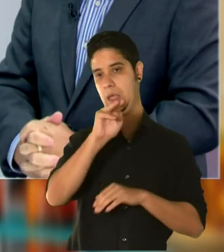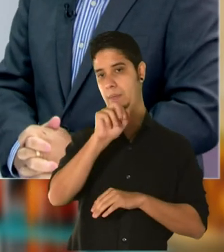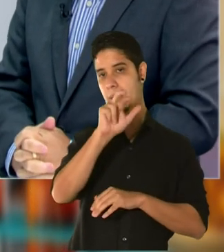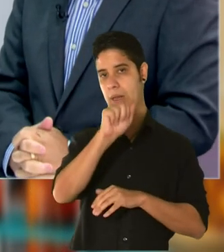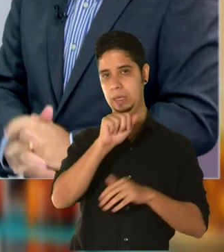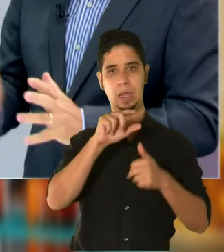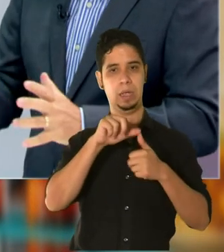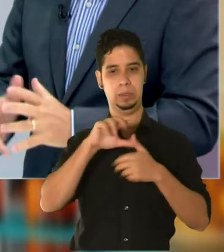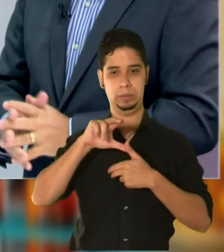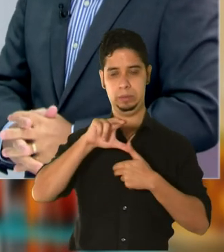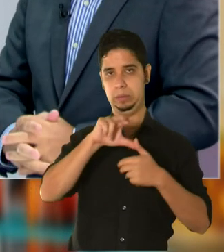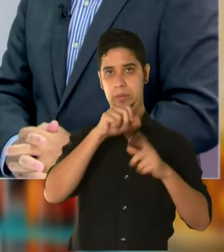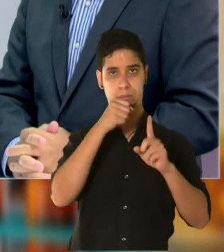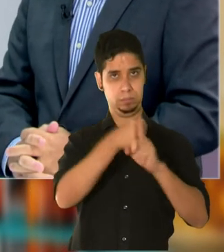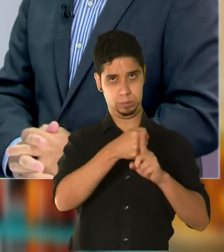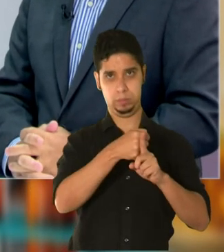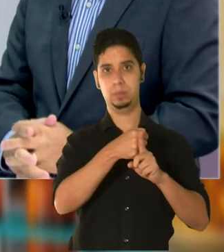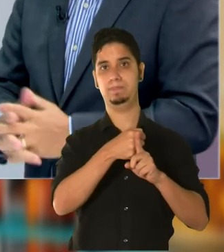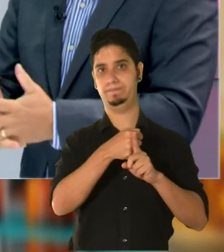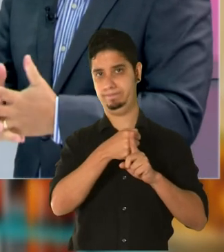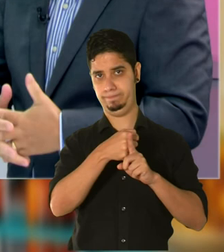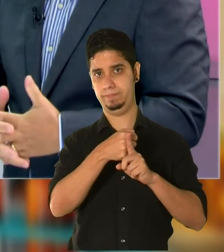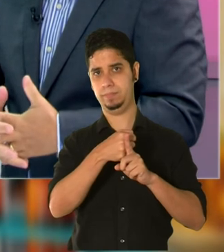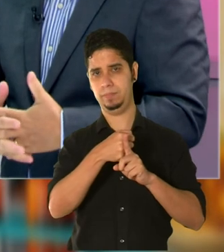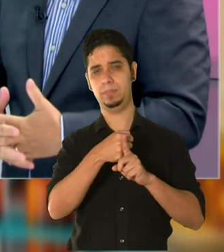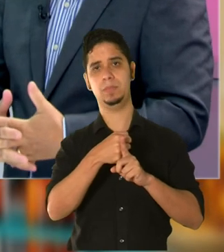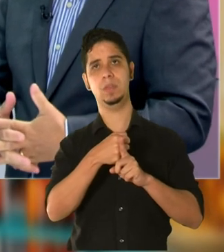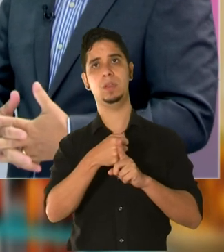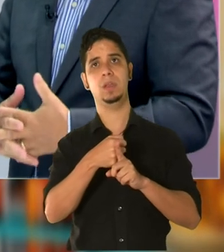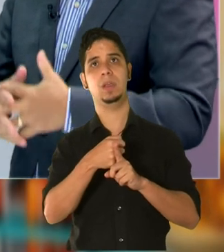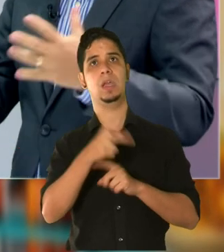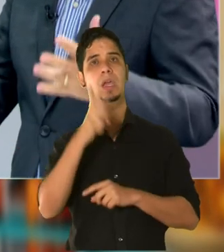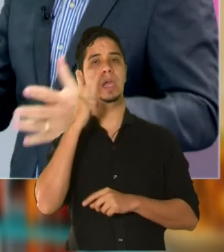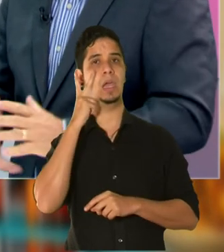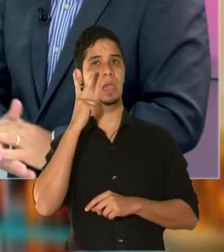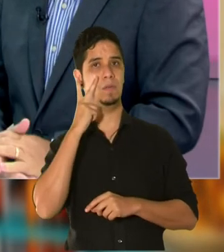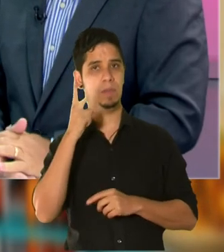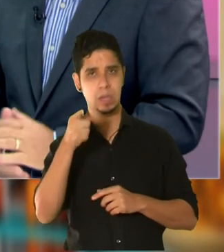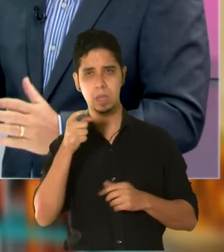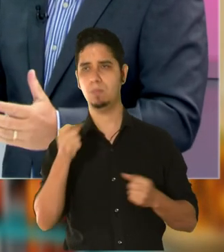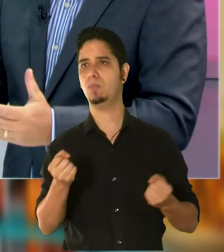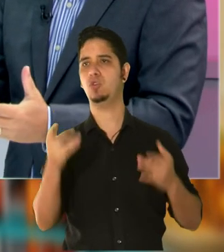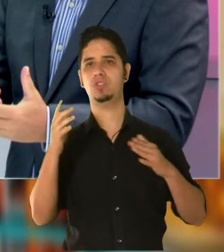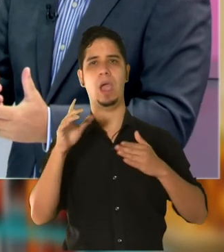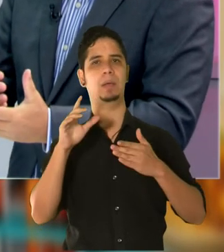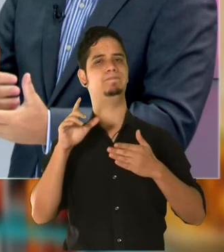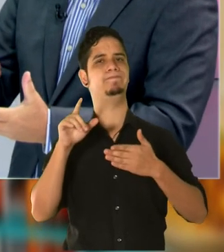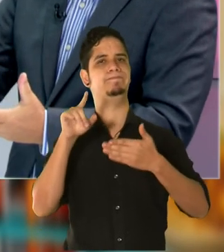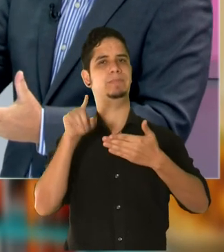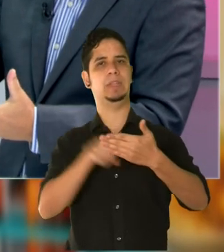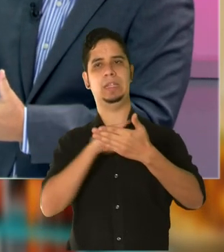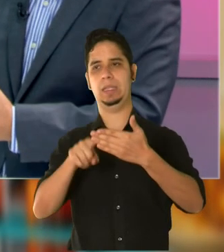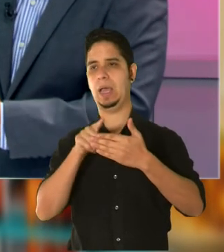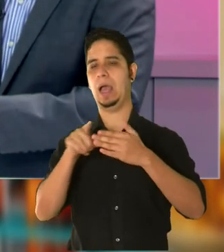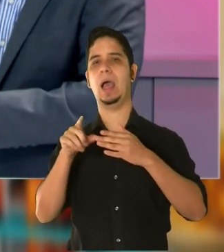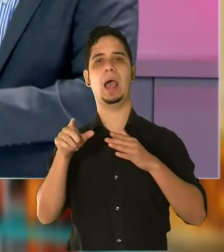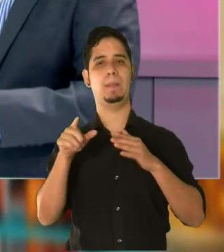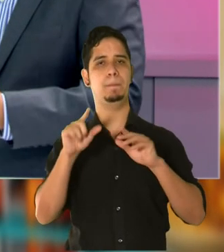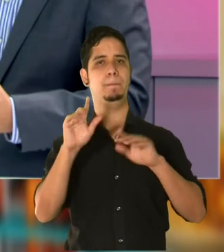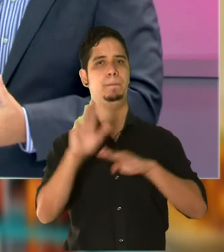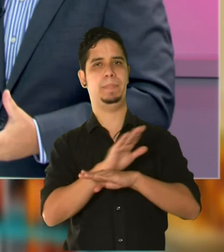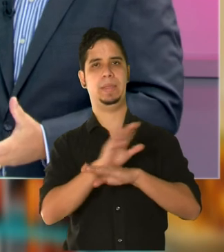presente primero porque hubo ciertas críticas a la industria de seguro general se tardan un poco en